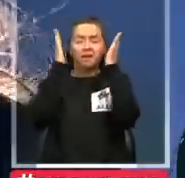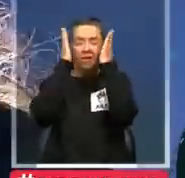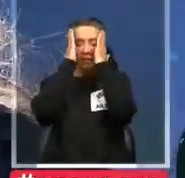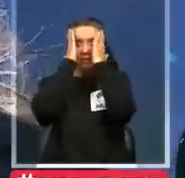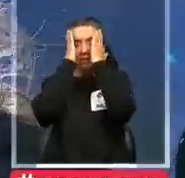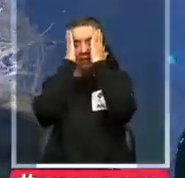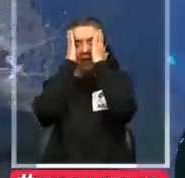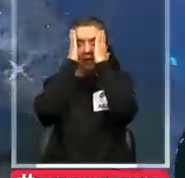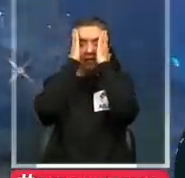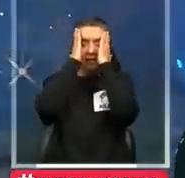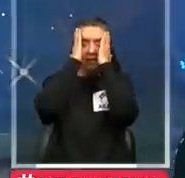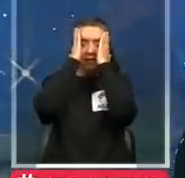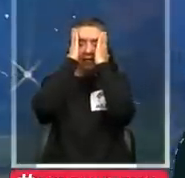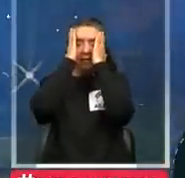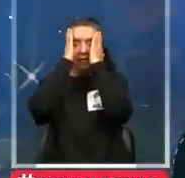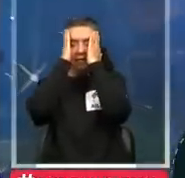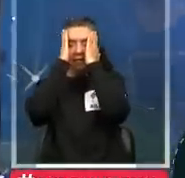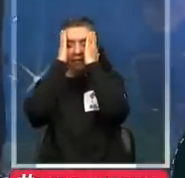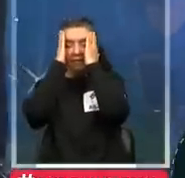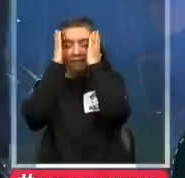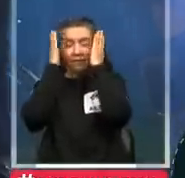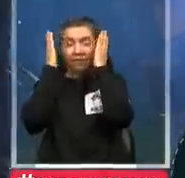mi cabeza.